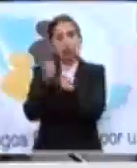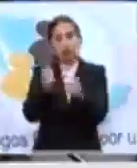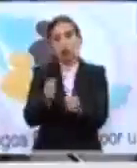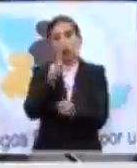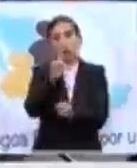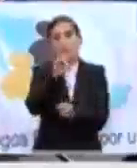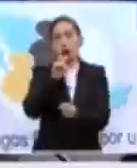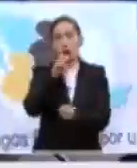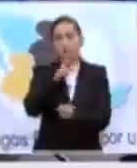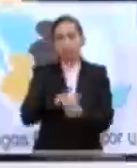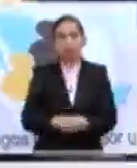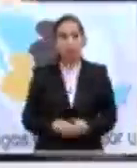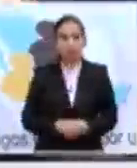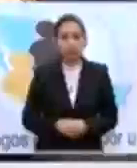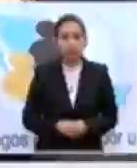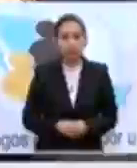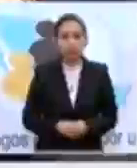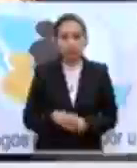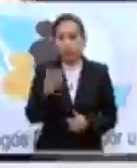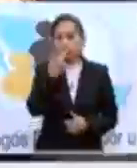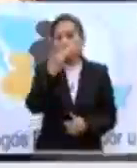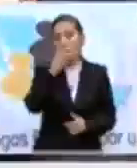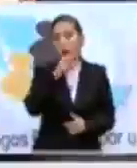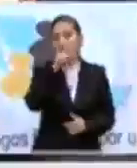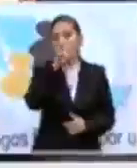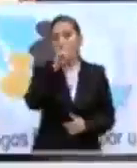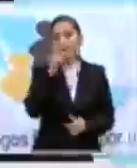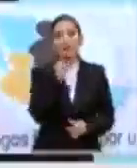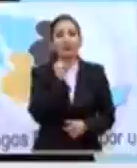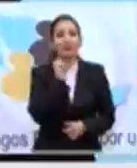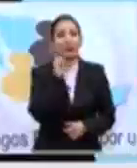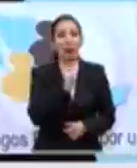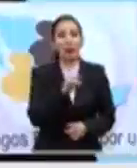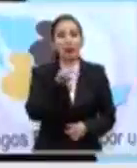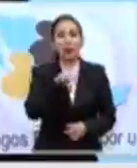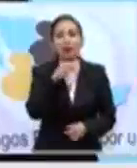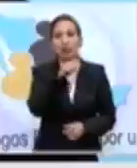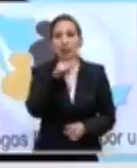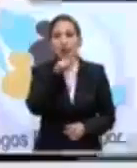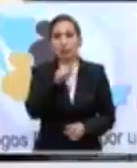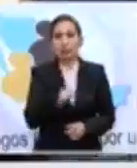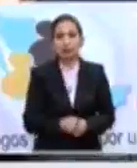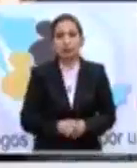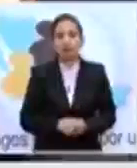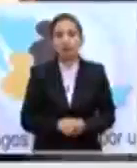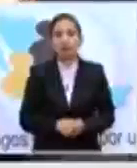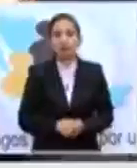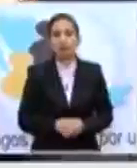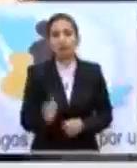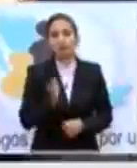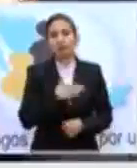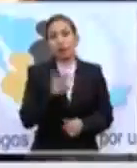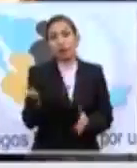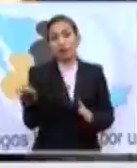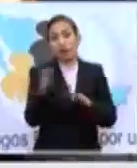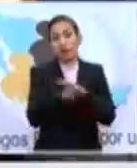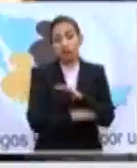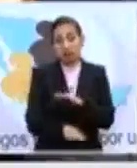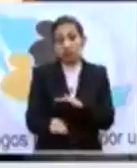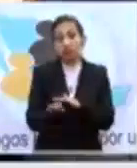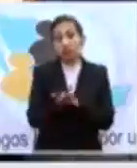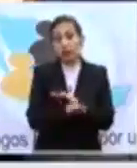Popular. Gustavo Leal, gracias. Senador Mayans. Bueno, es